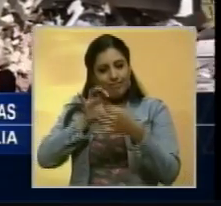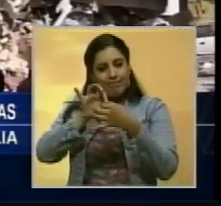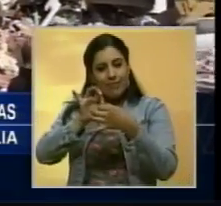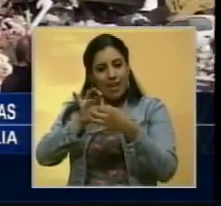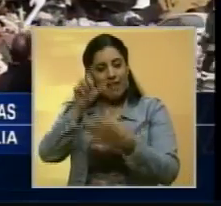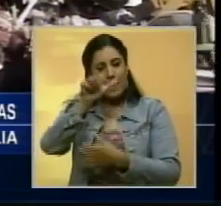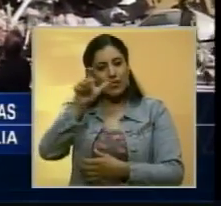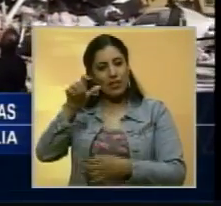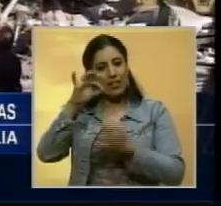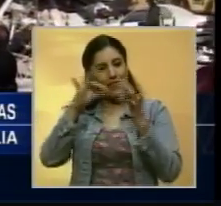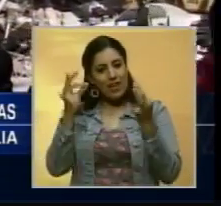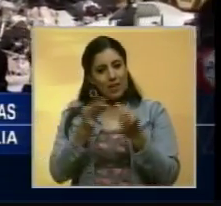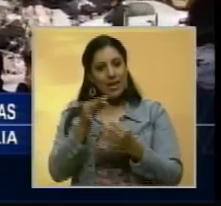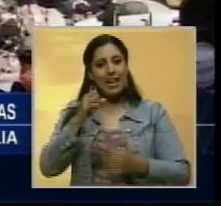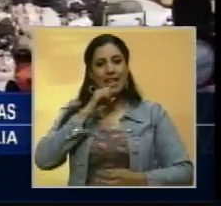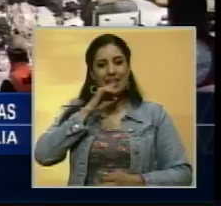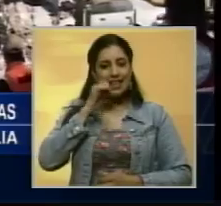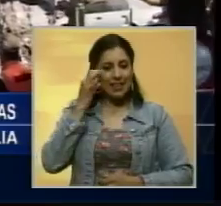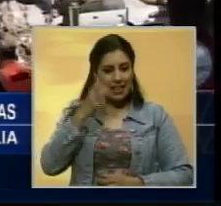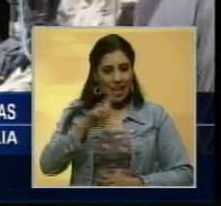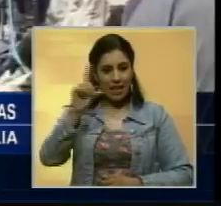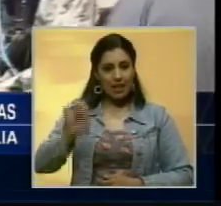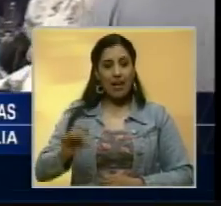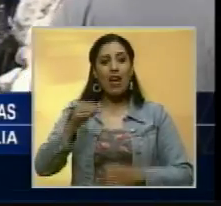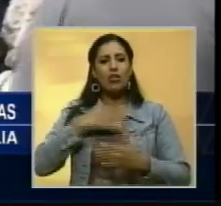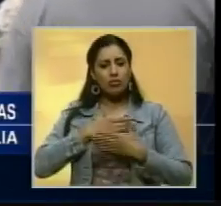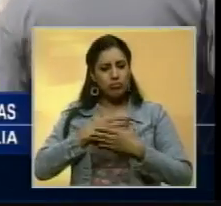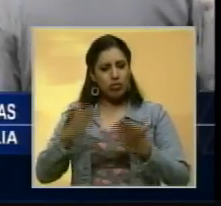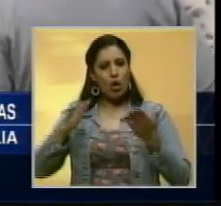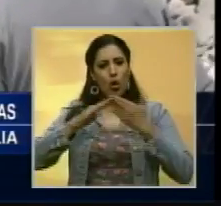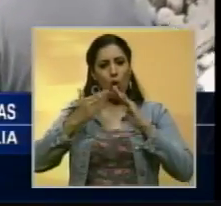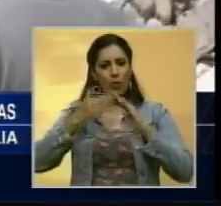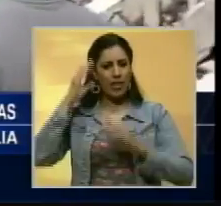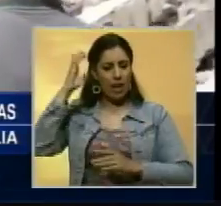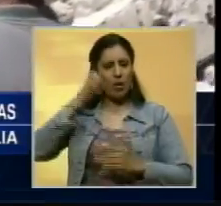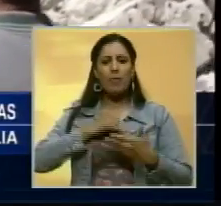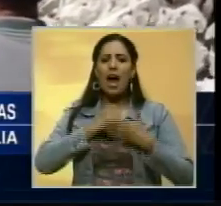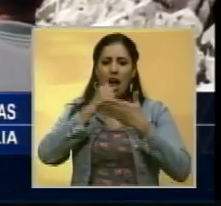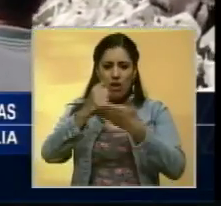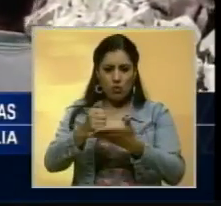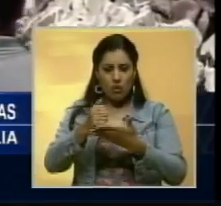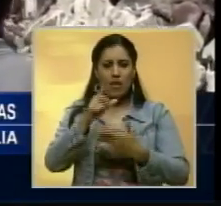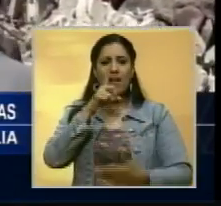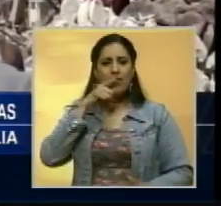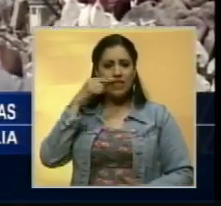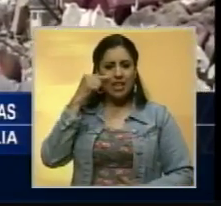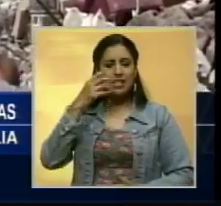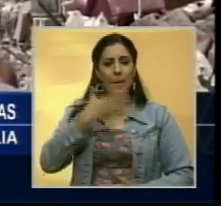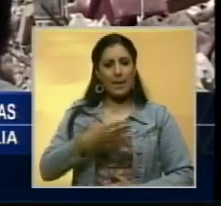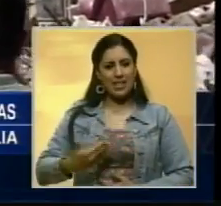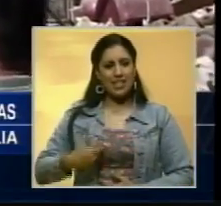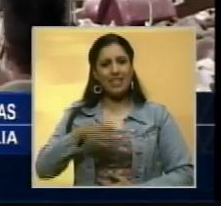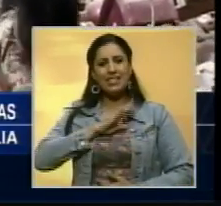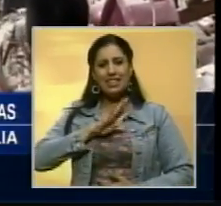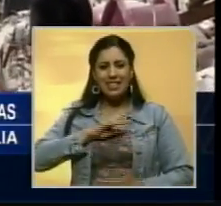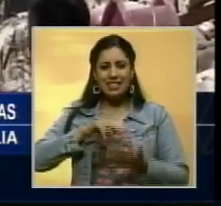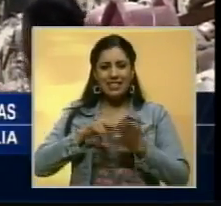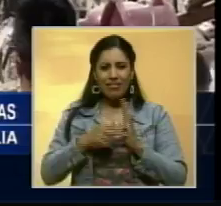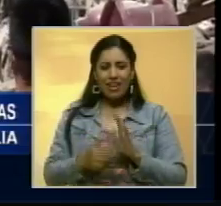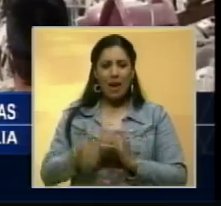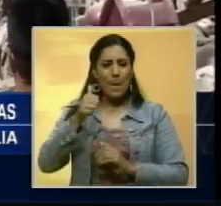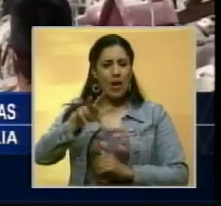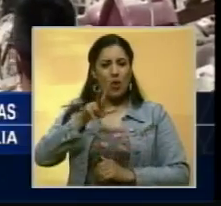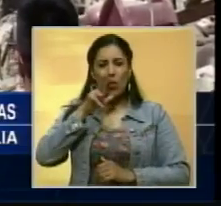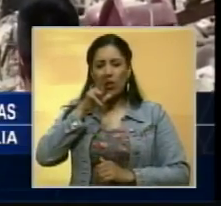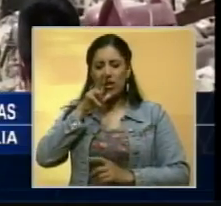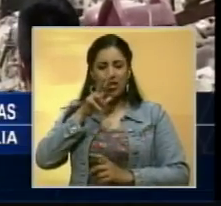de Italia y añadió que la comunidad europea está dispuesta a ayudar al país. El mandatario francés, François Hollande, calificó el suceso como una